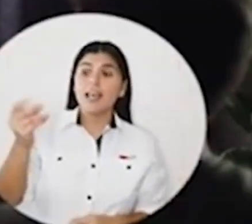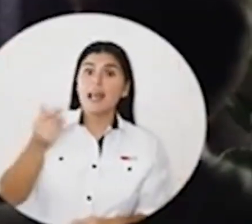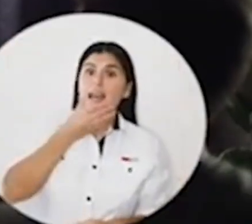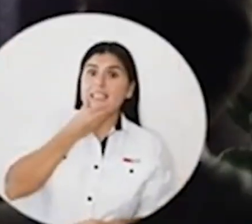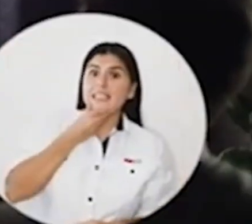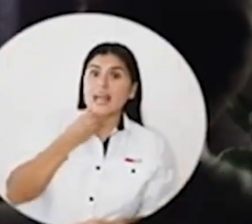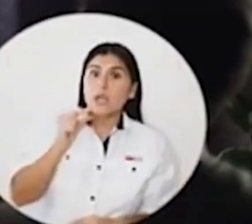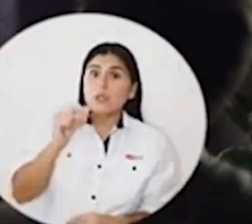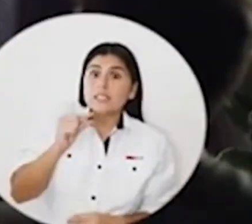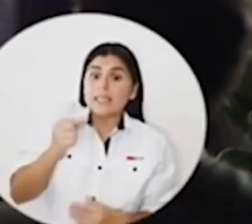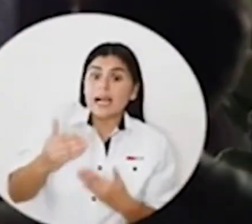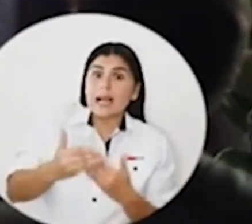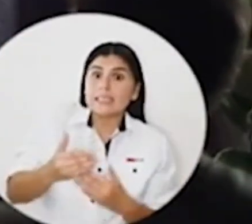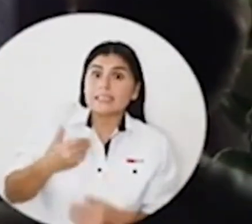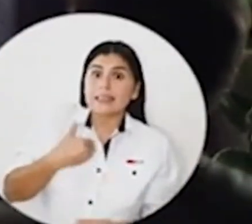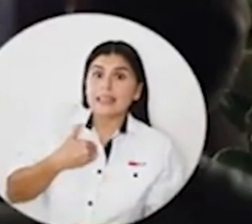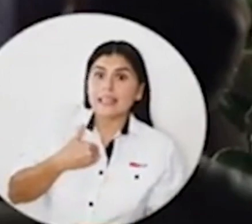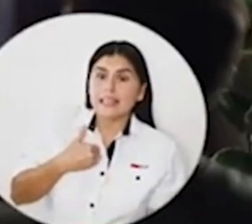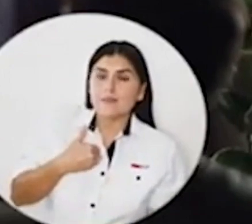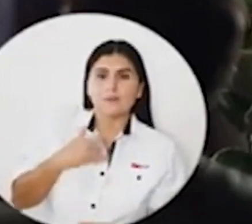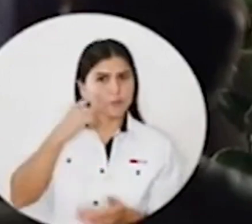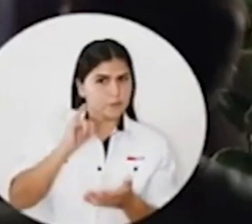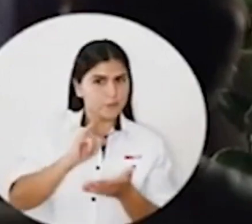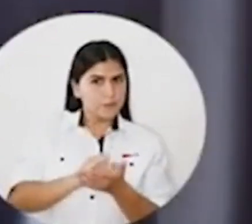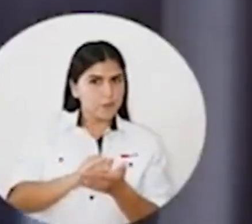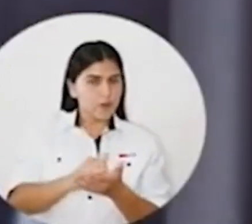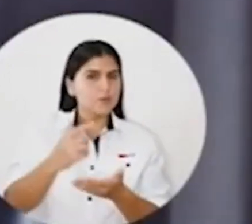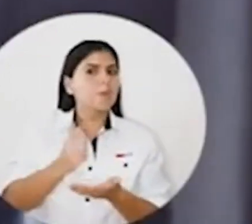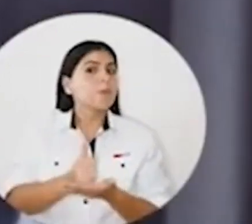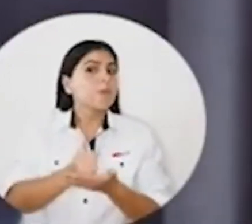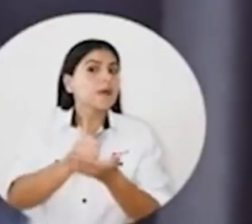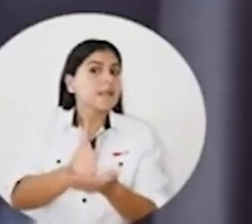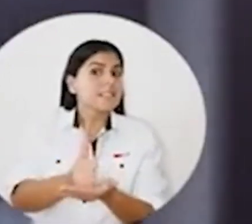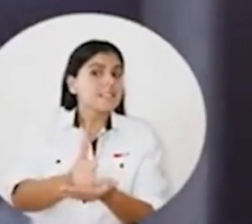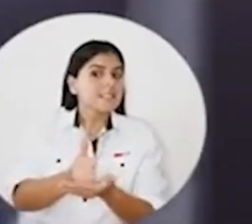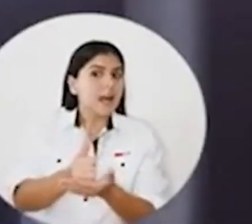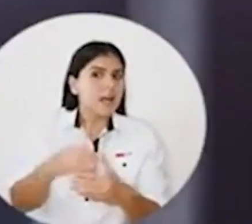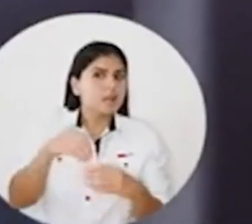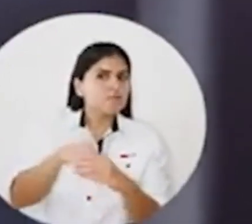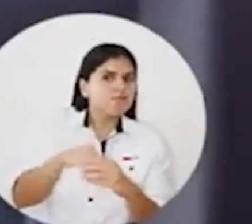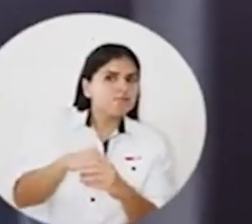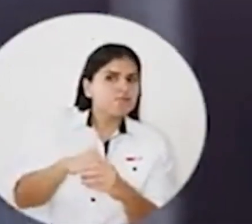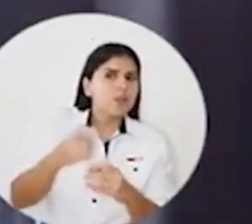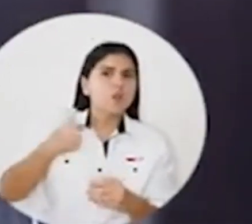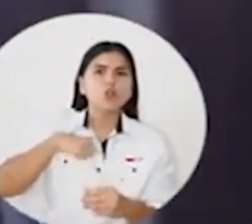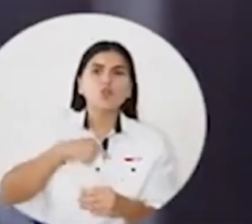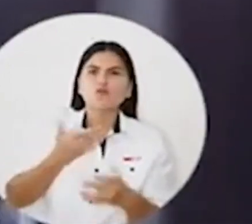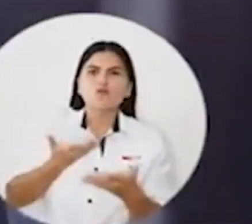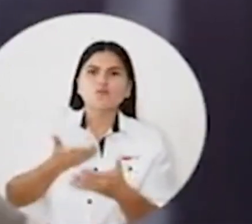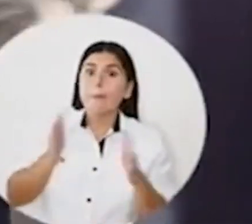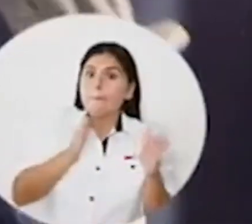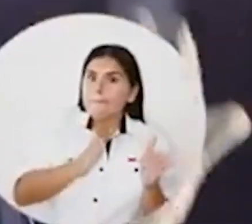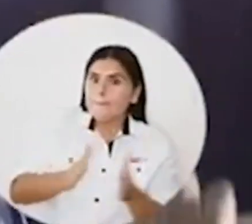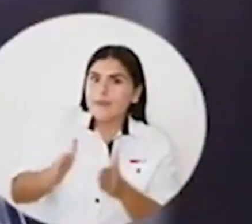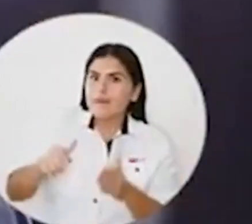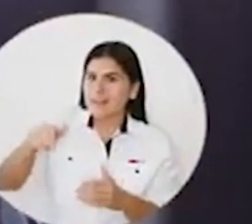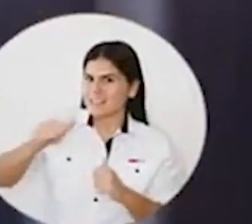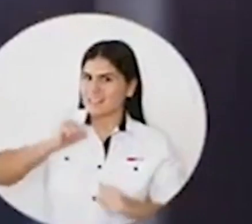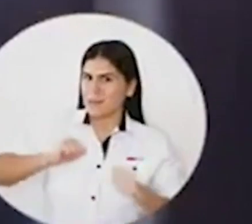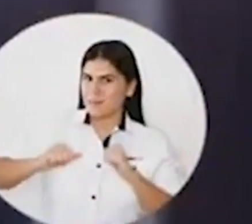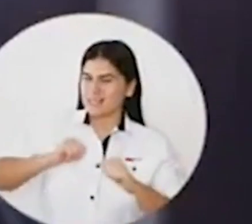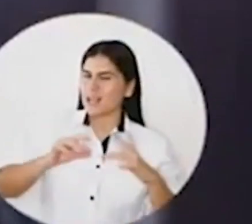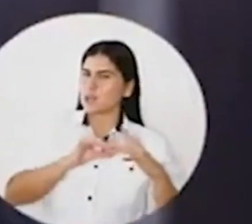El aguinaldo ya casi está en nuestras manos. Por eso, para ayudarle a rendir, hemos